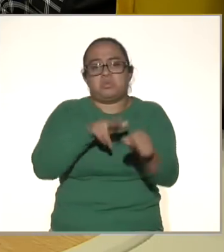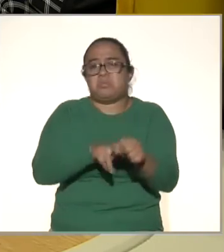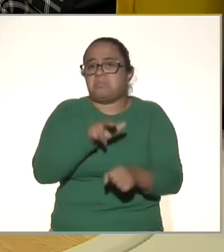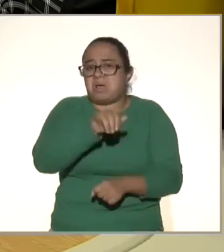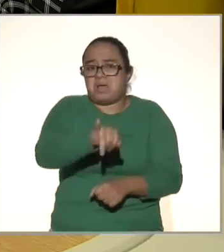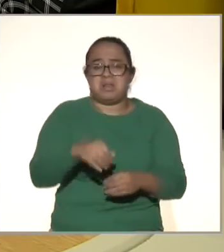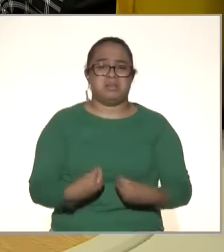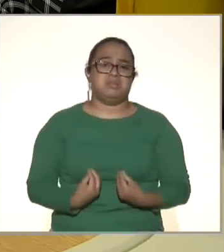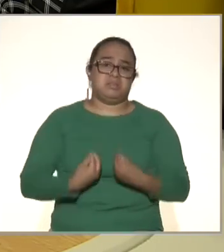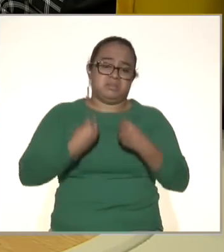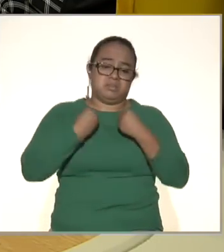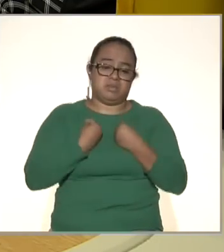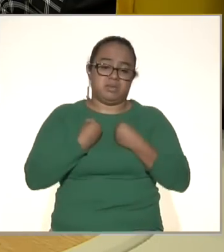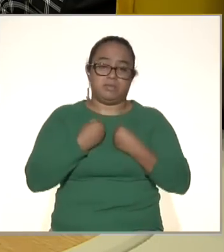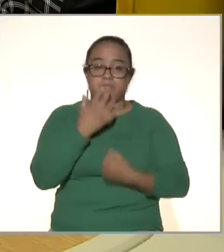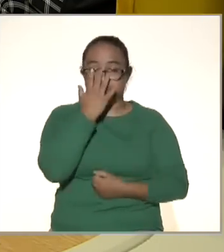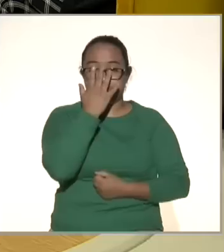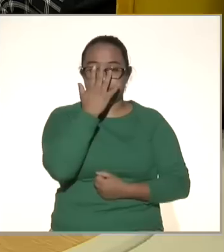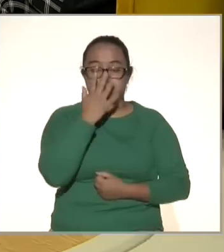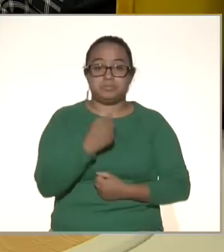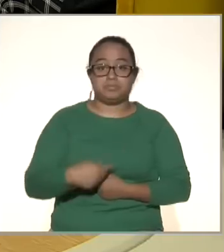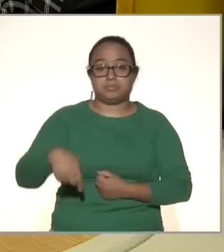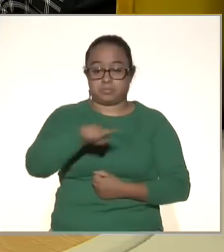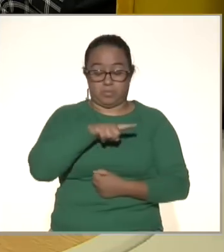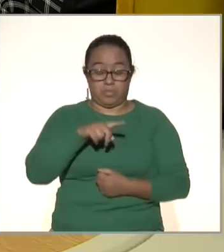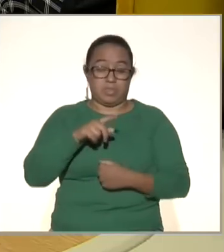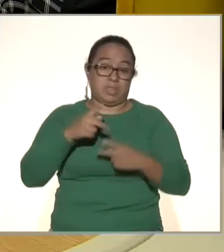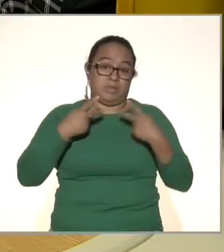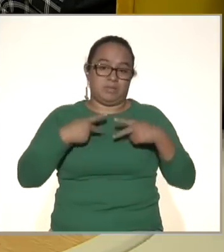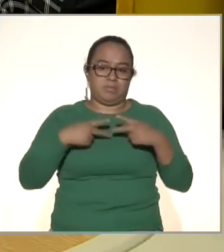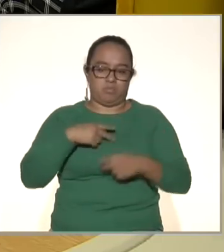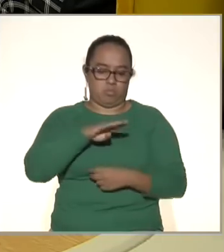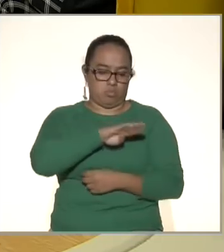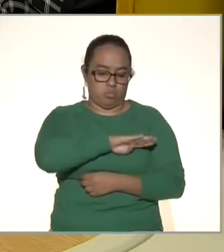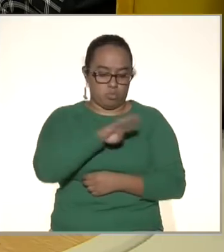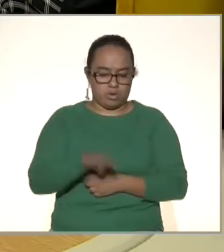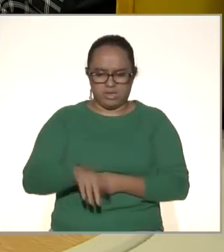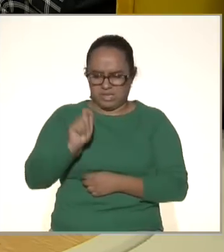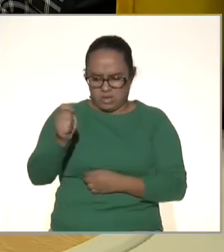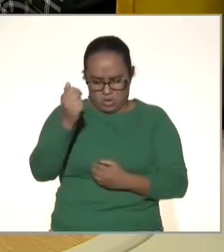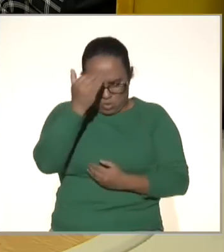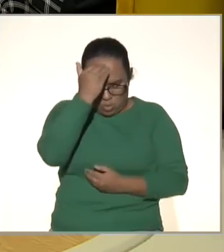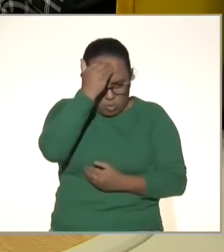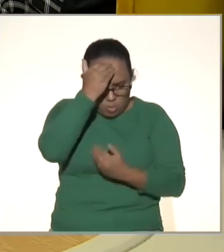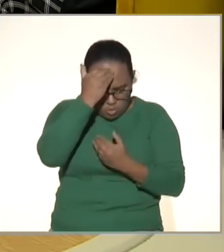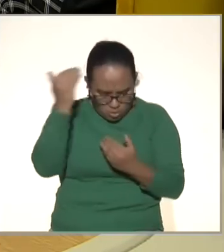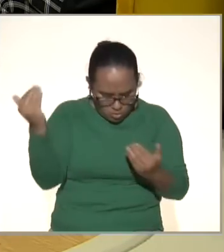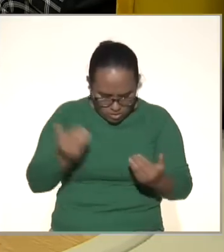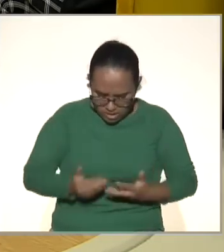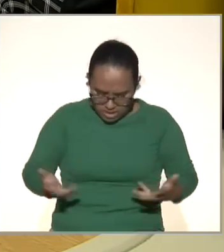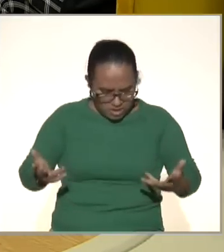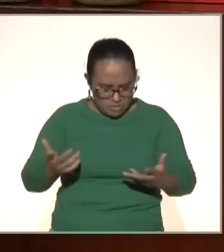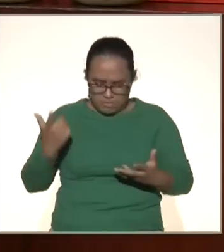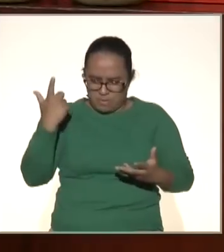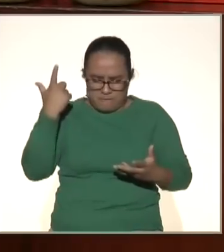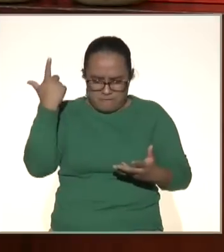vida. Para nosotros la muerte es algo terrible, espantoso,